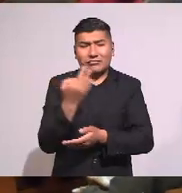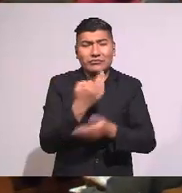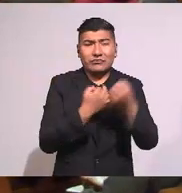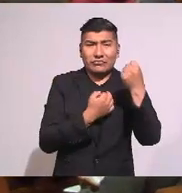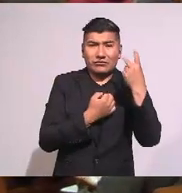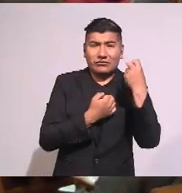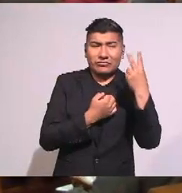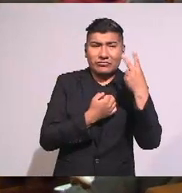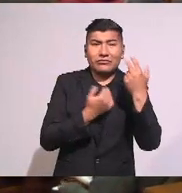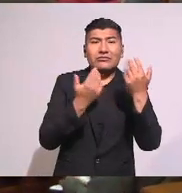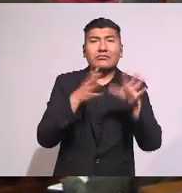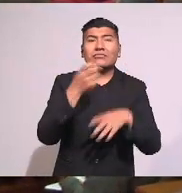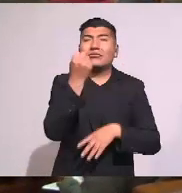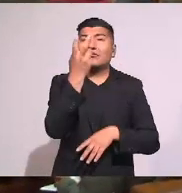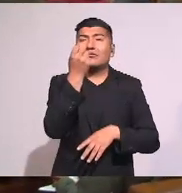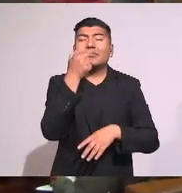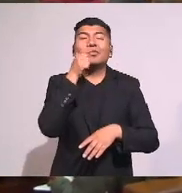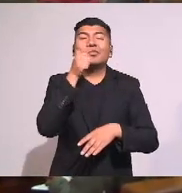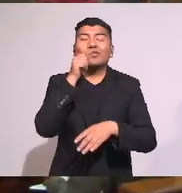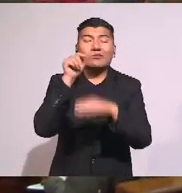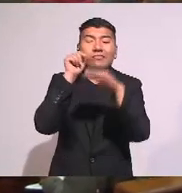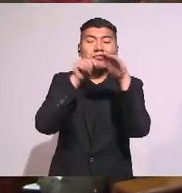12 feminicidios.